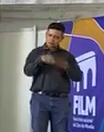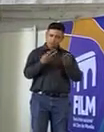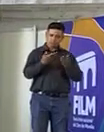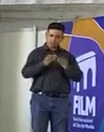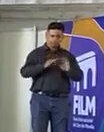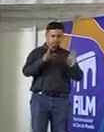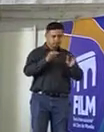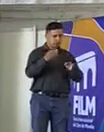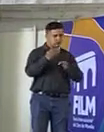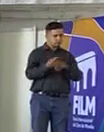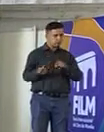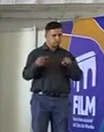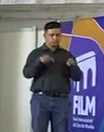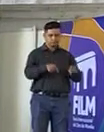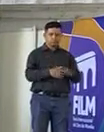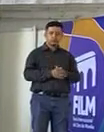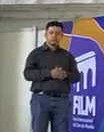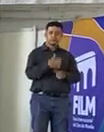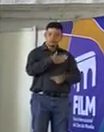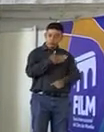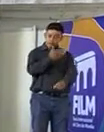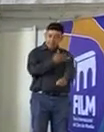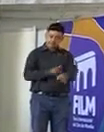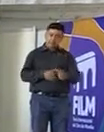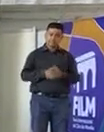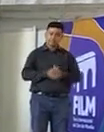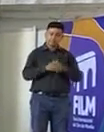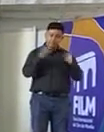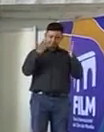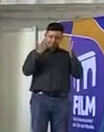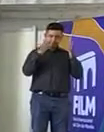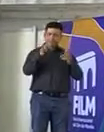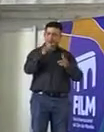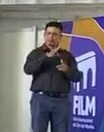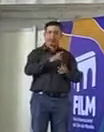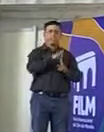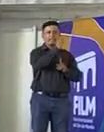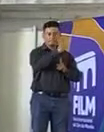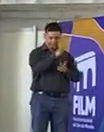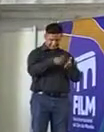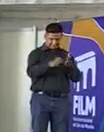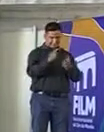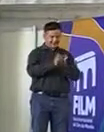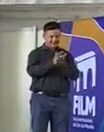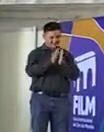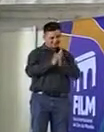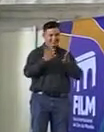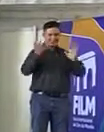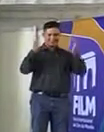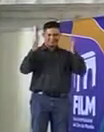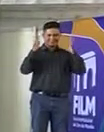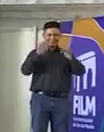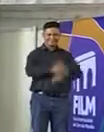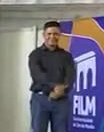editoriales que hoy están presentes. Buena tarde. No se vayan sin adquirir un libro, ¿eh?